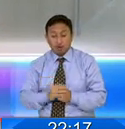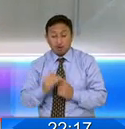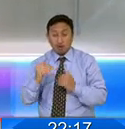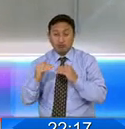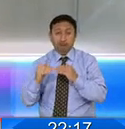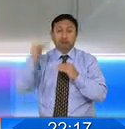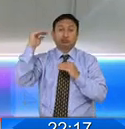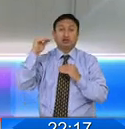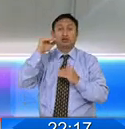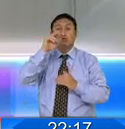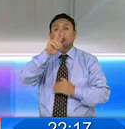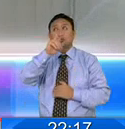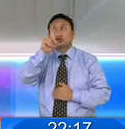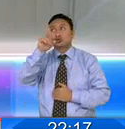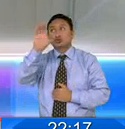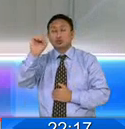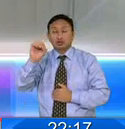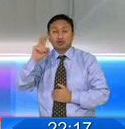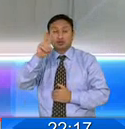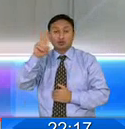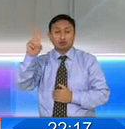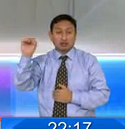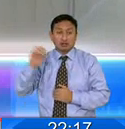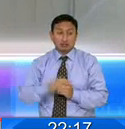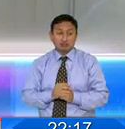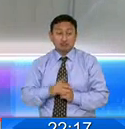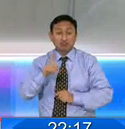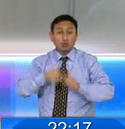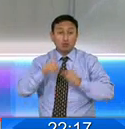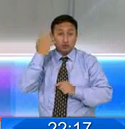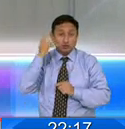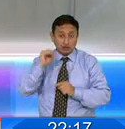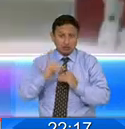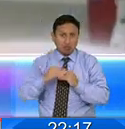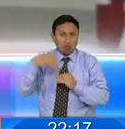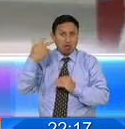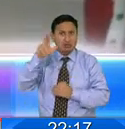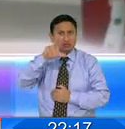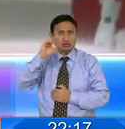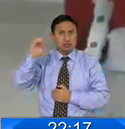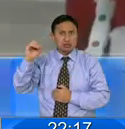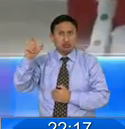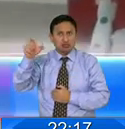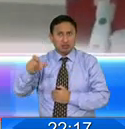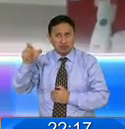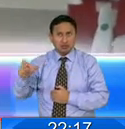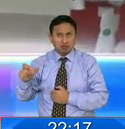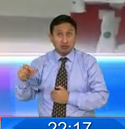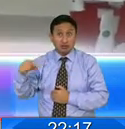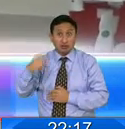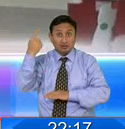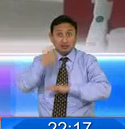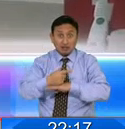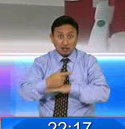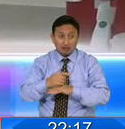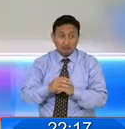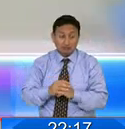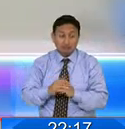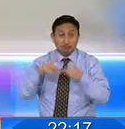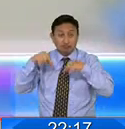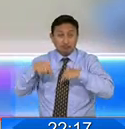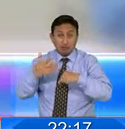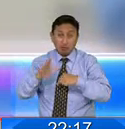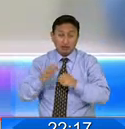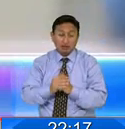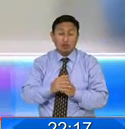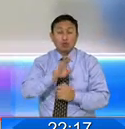210, 220 pacientes y ciertos días picos que han superado los 300 pacientes. Esta cifra es al día y de la misma